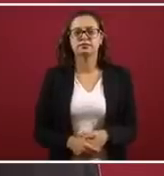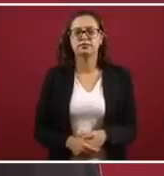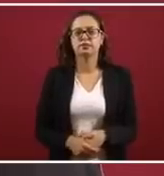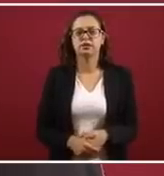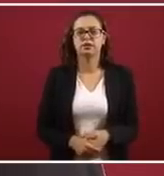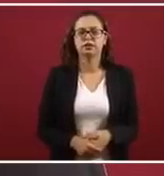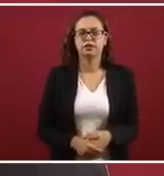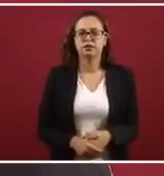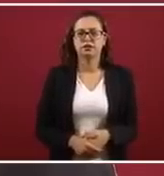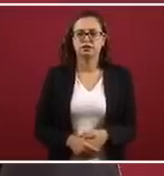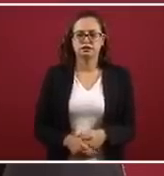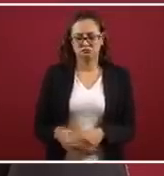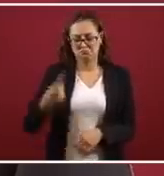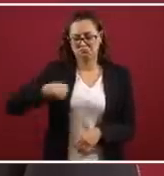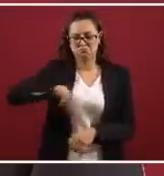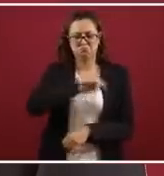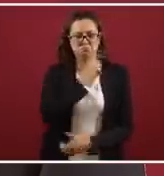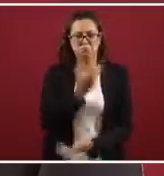actuamos con absoluta libertad,